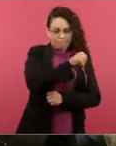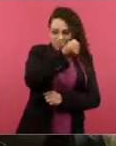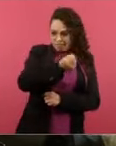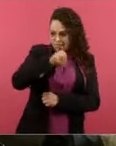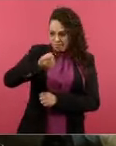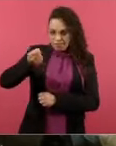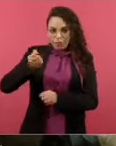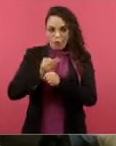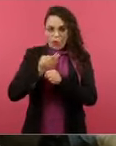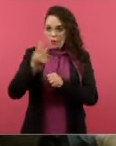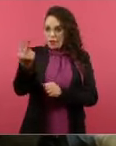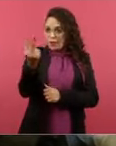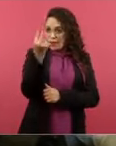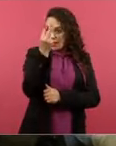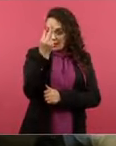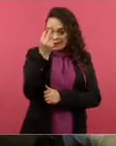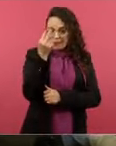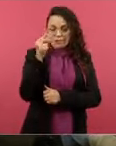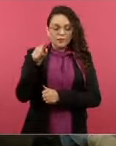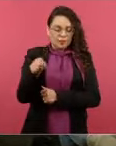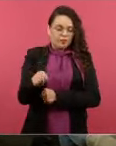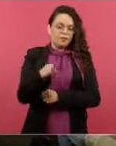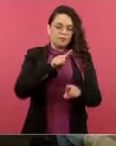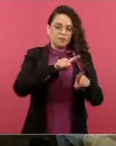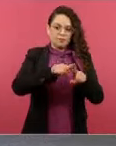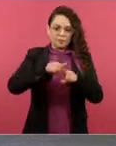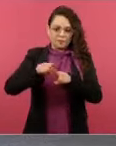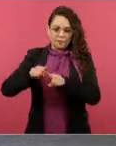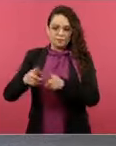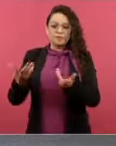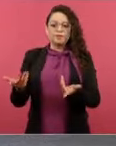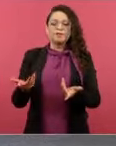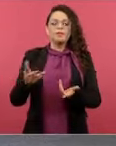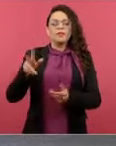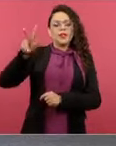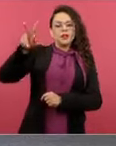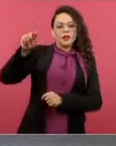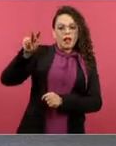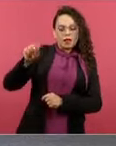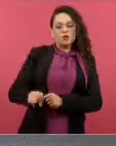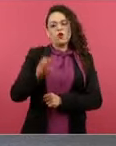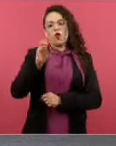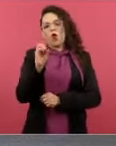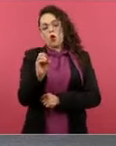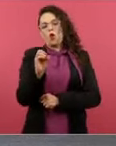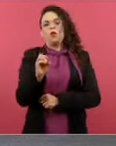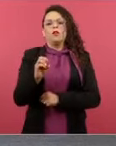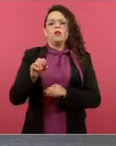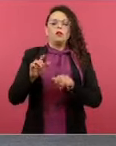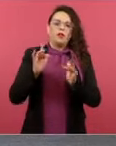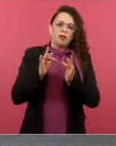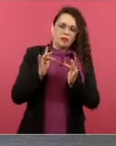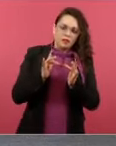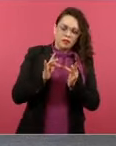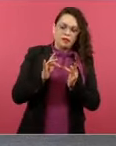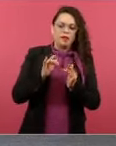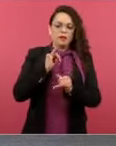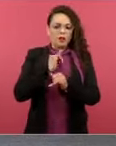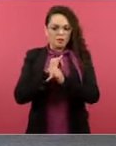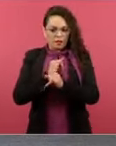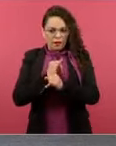están visualizando a través de las diversas plataformas, a través de la televisión y también nos escuchan en la radio.